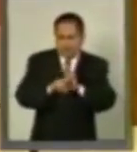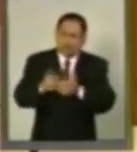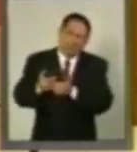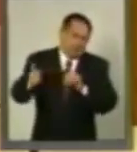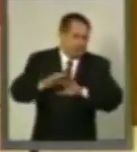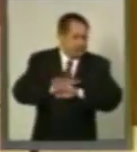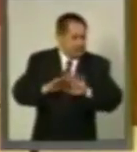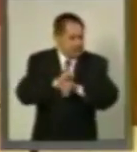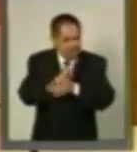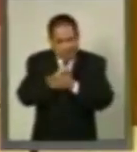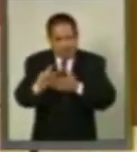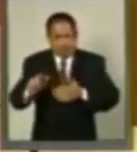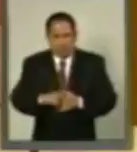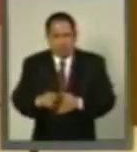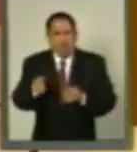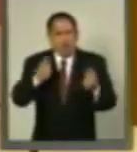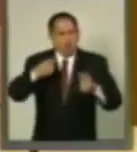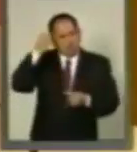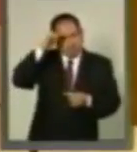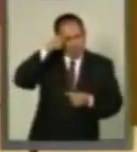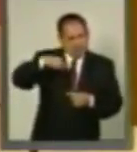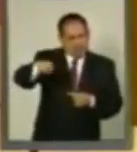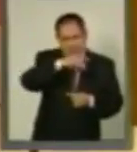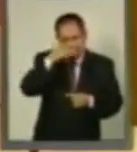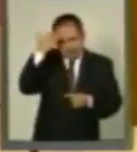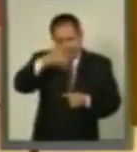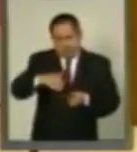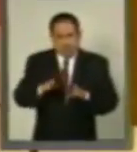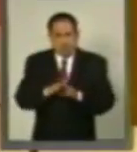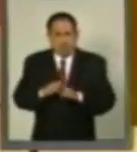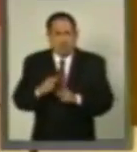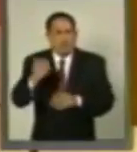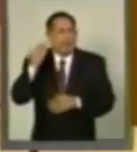Algunos de su experiencia local podrán saber que no había